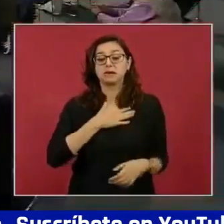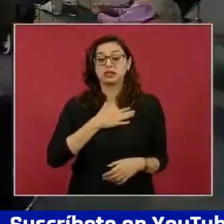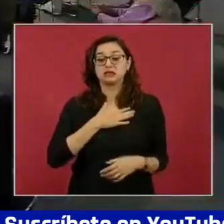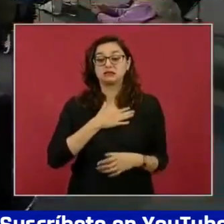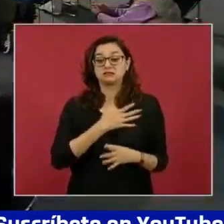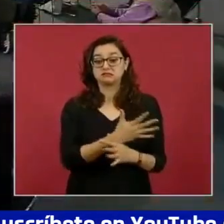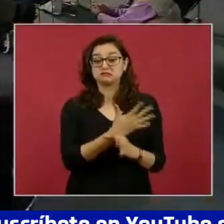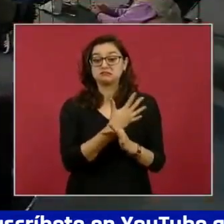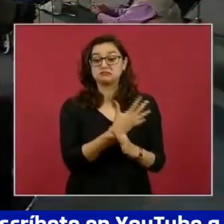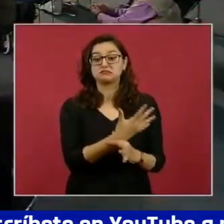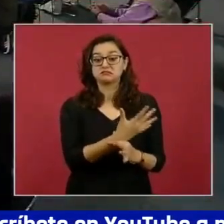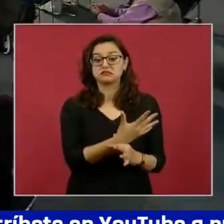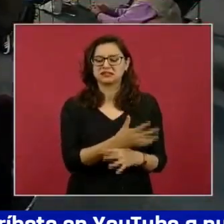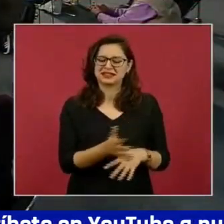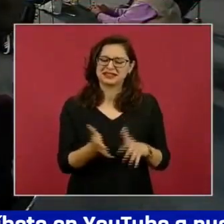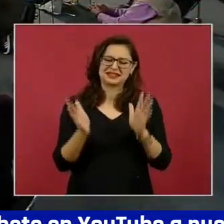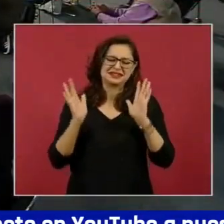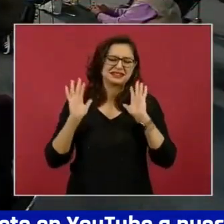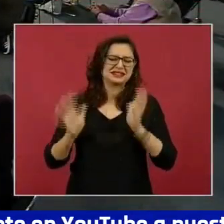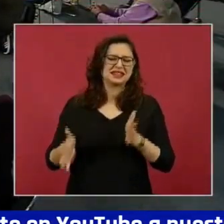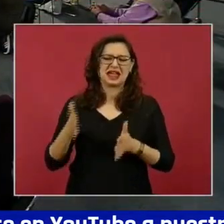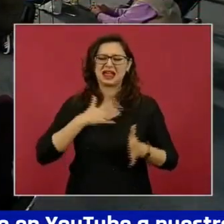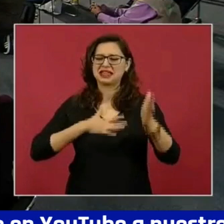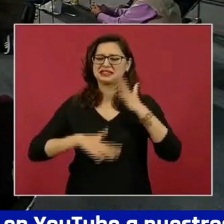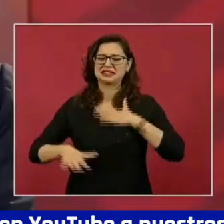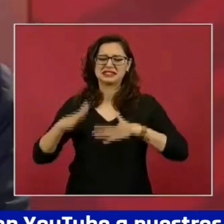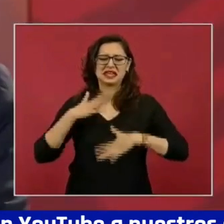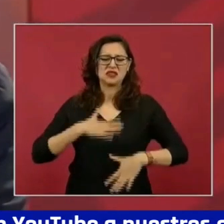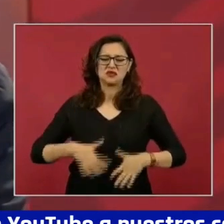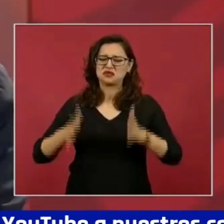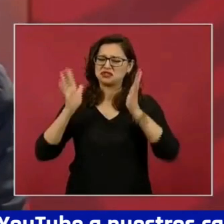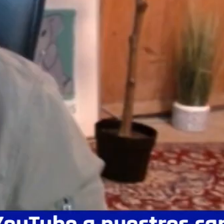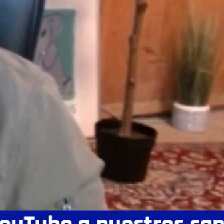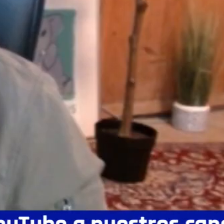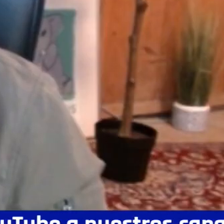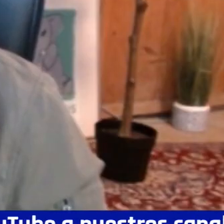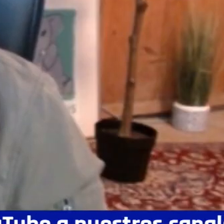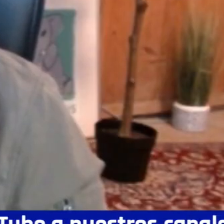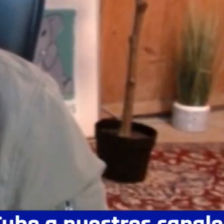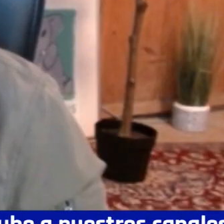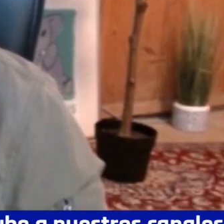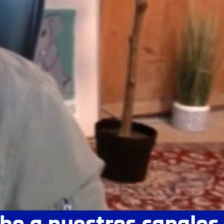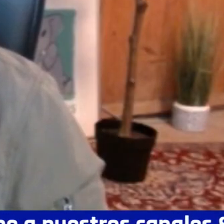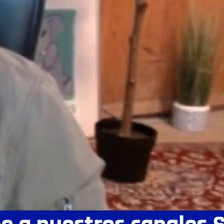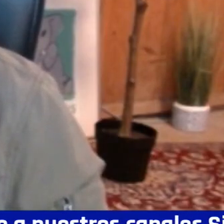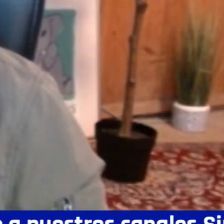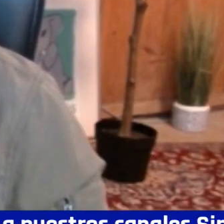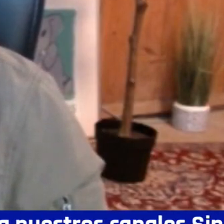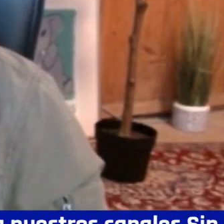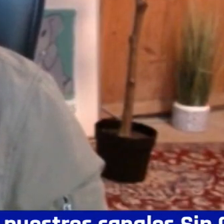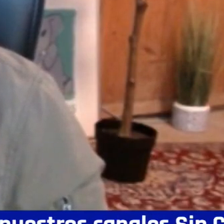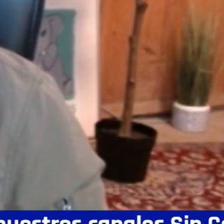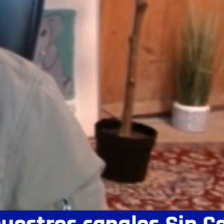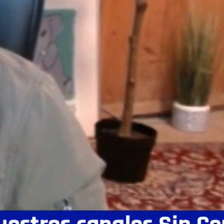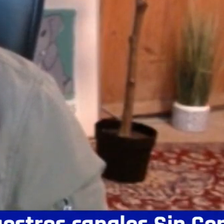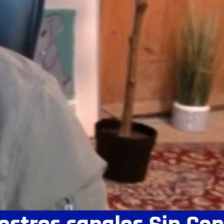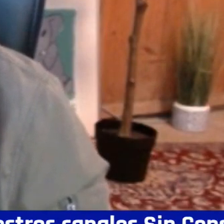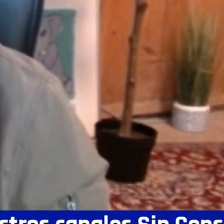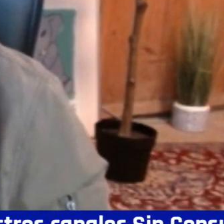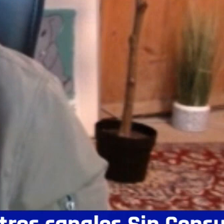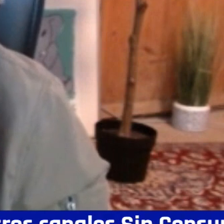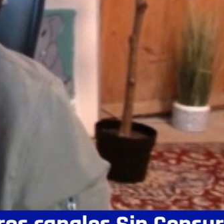larguísima, y por supuesto que queremos restablecer la señal y poder enlazarnos ya con Vicente Serrano para el programa en forma de Sin